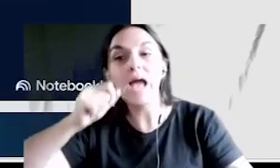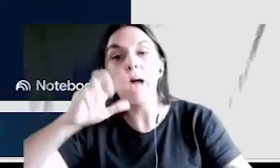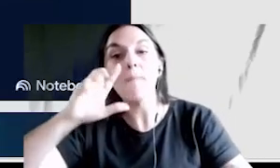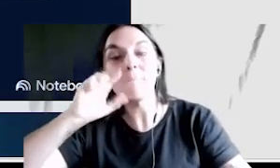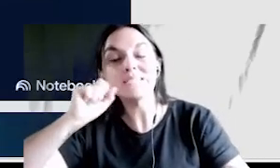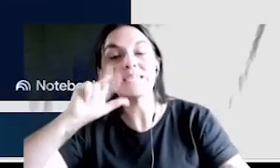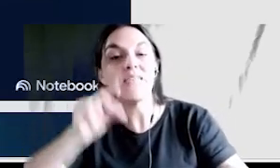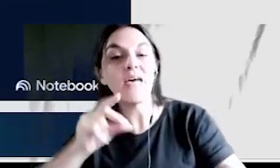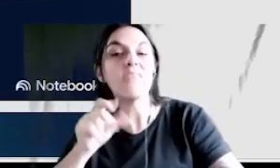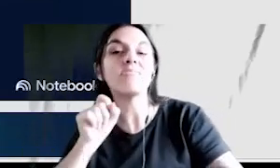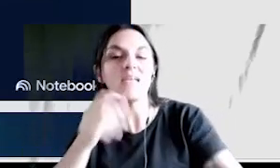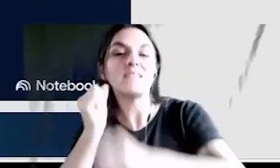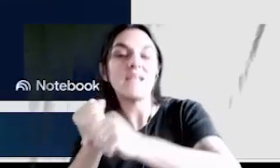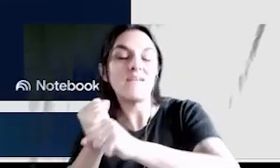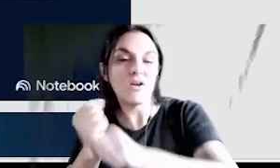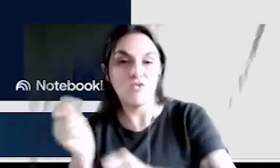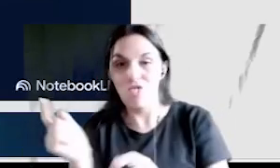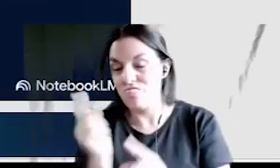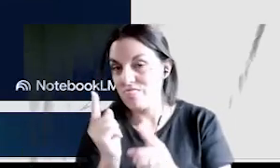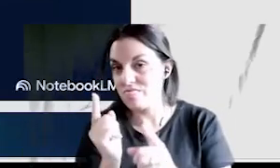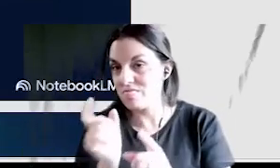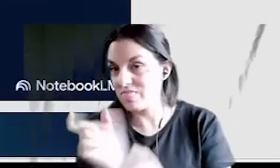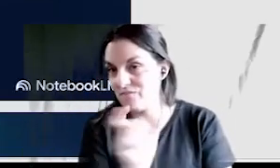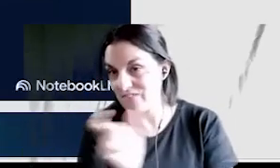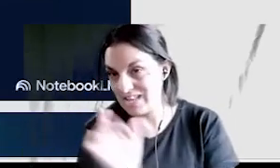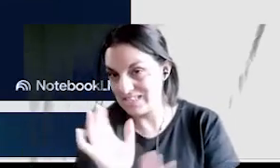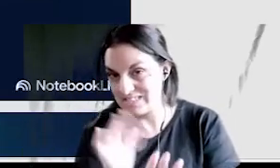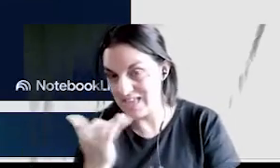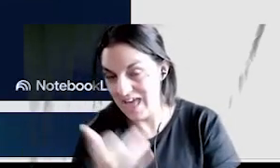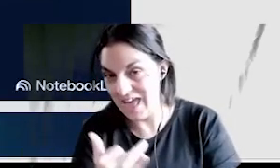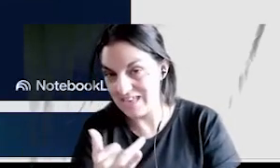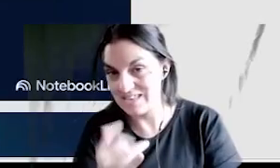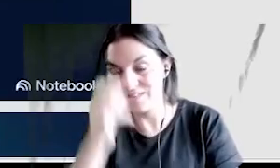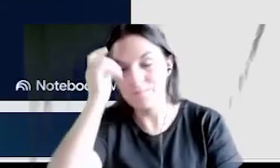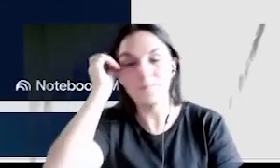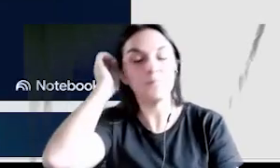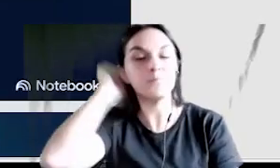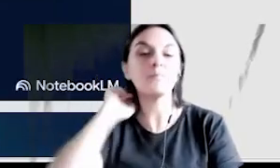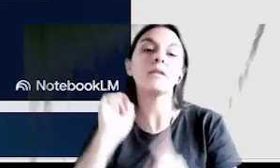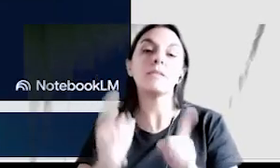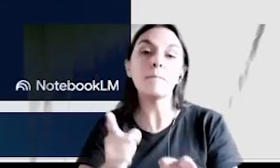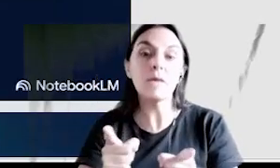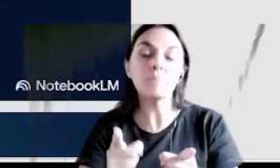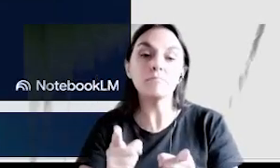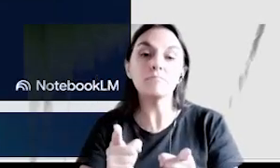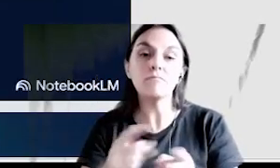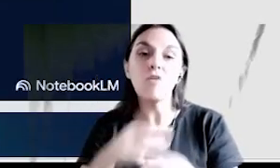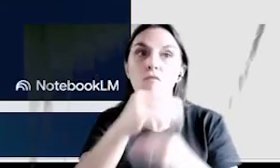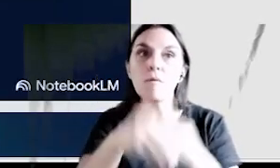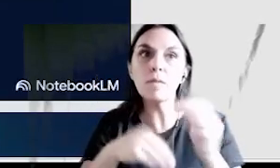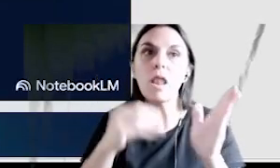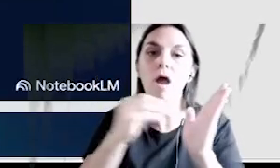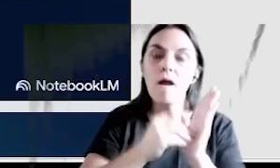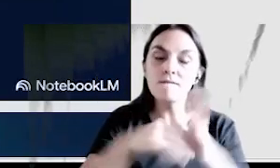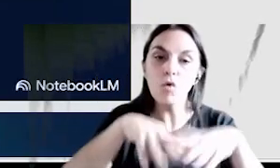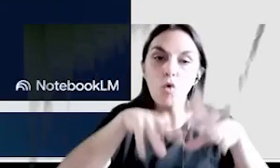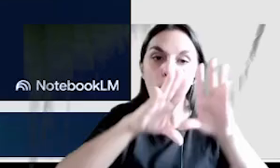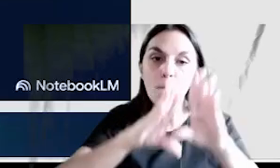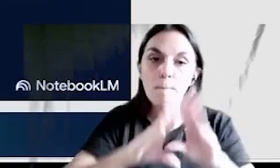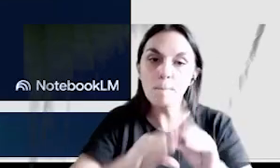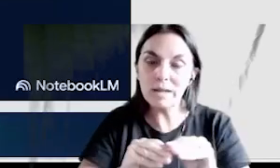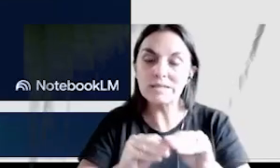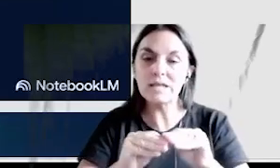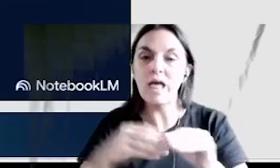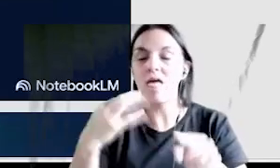se condicionó a que solo el total de la carga de familia puede ser deducido por un progenitor.